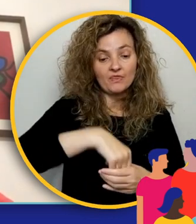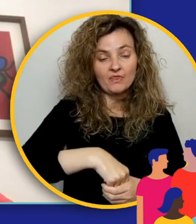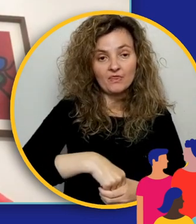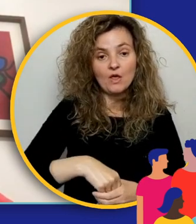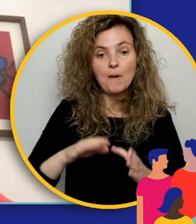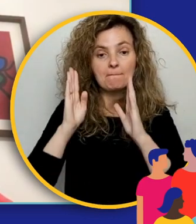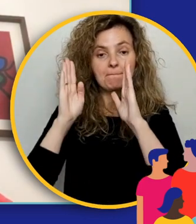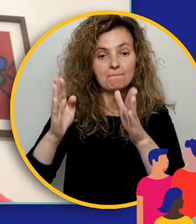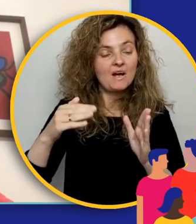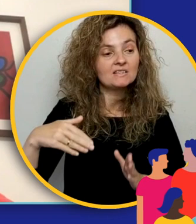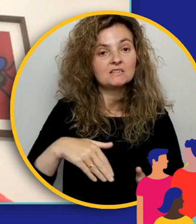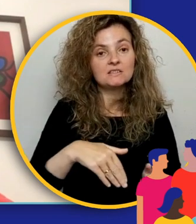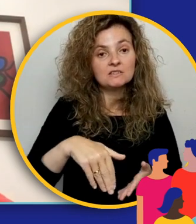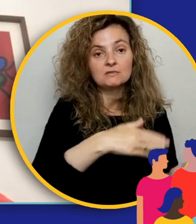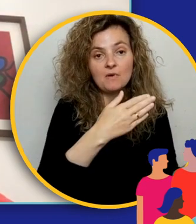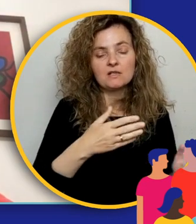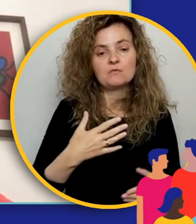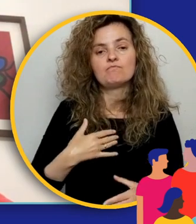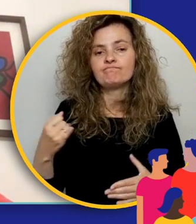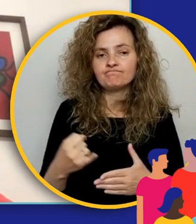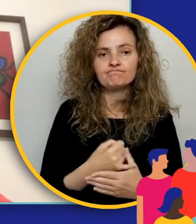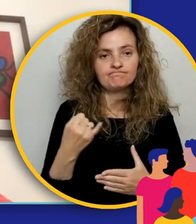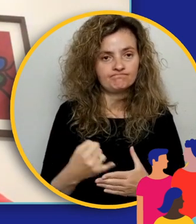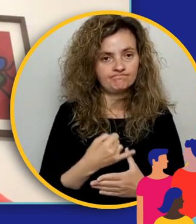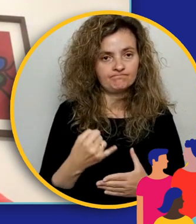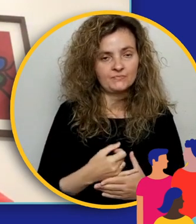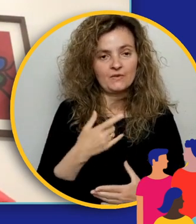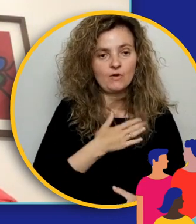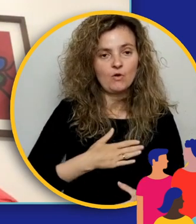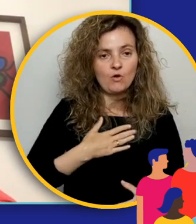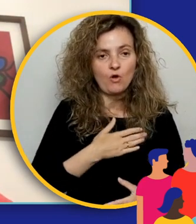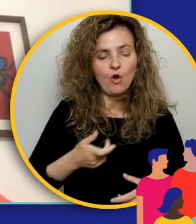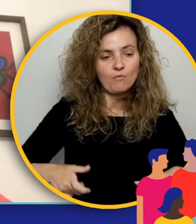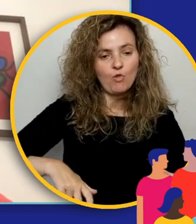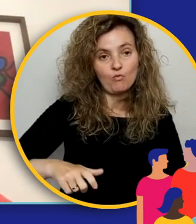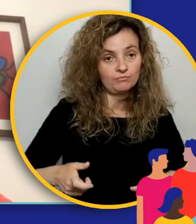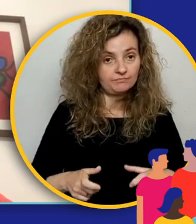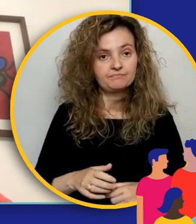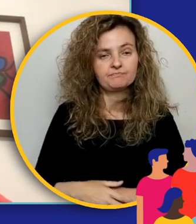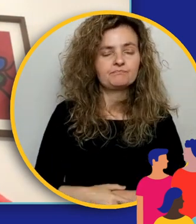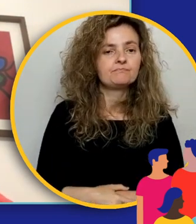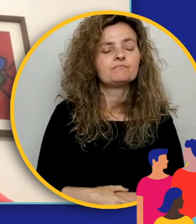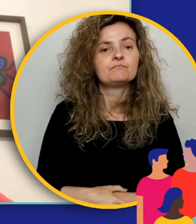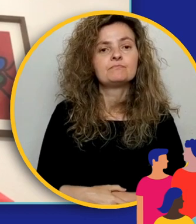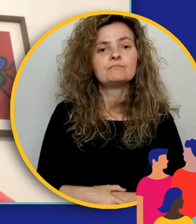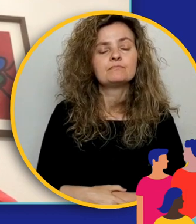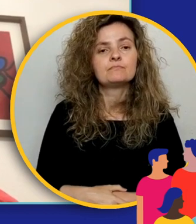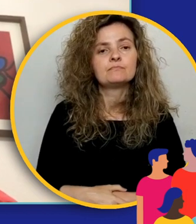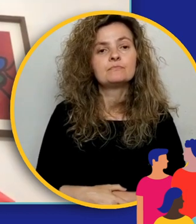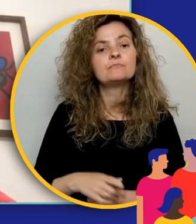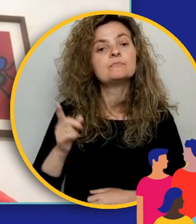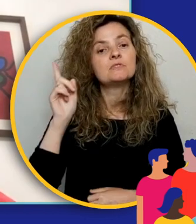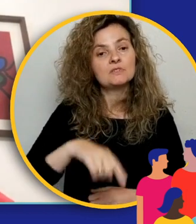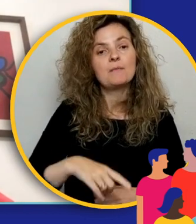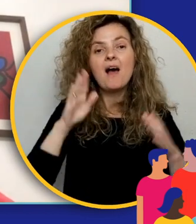el interior hay mucho espacio para maniobrar